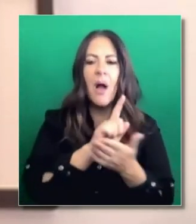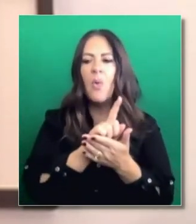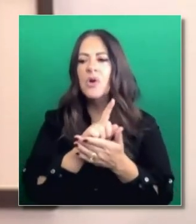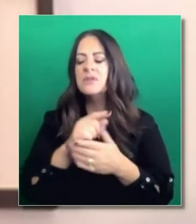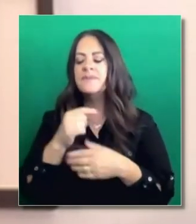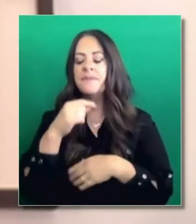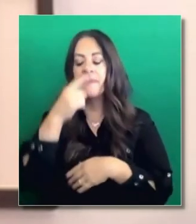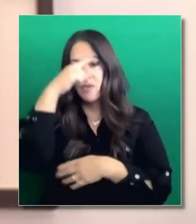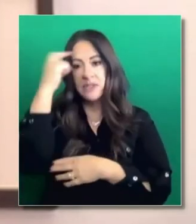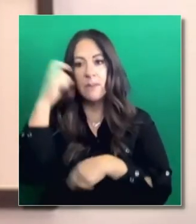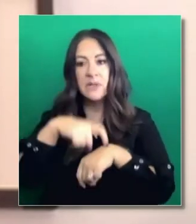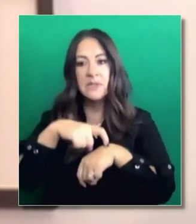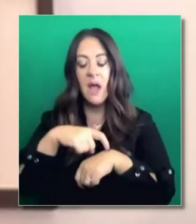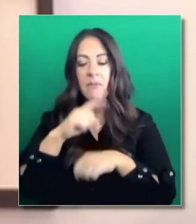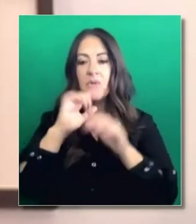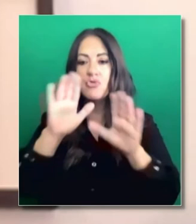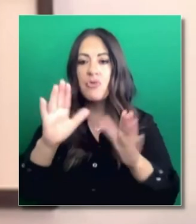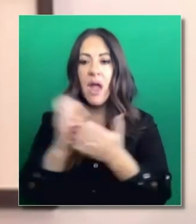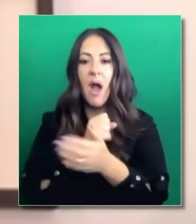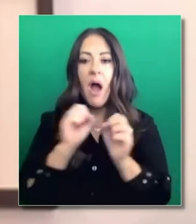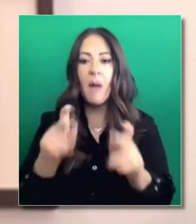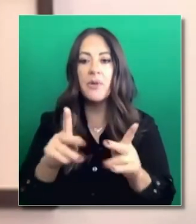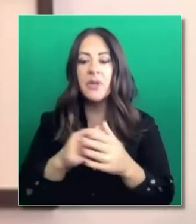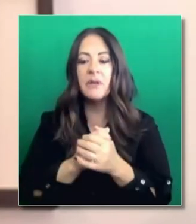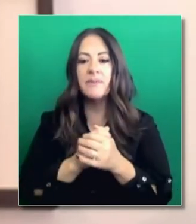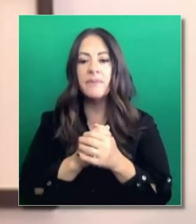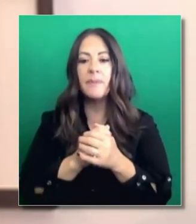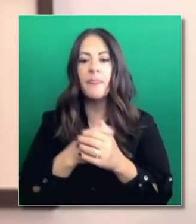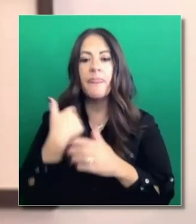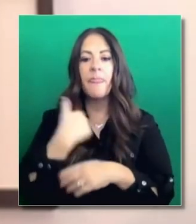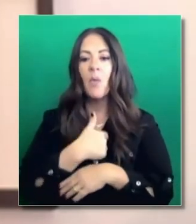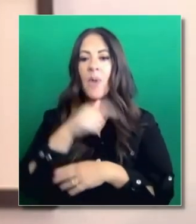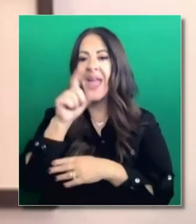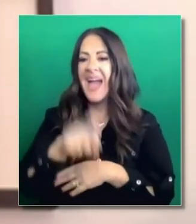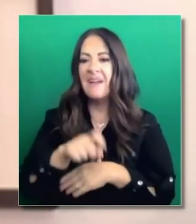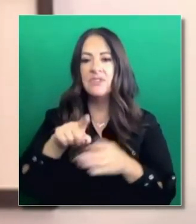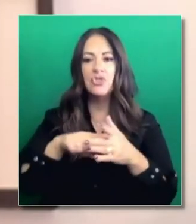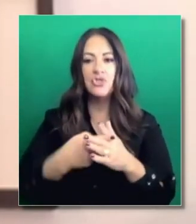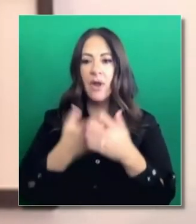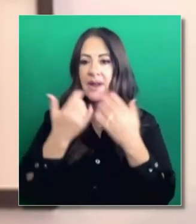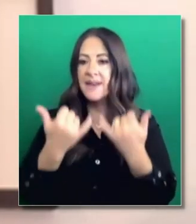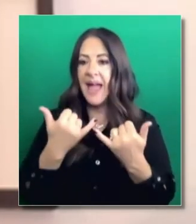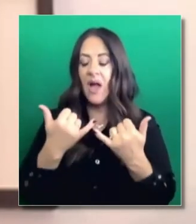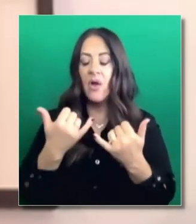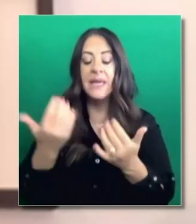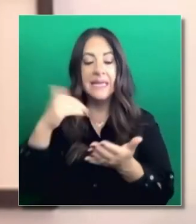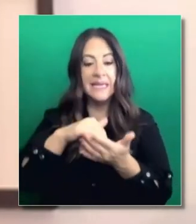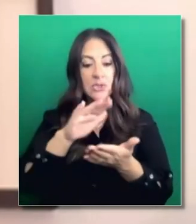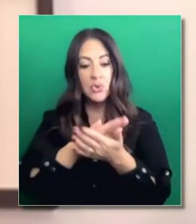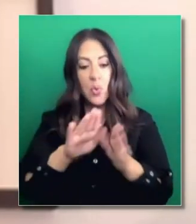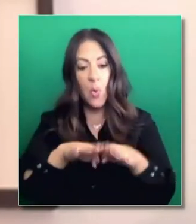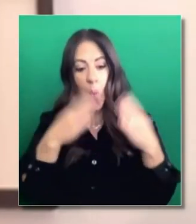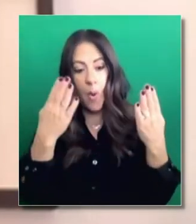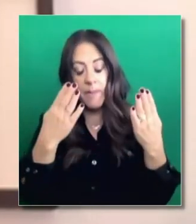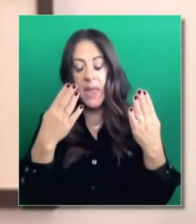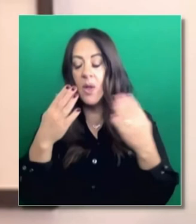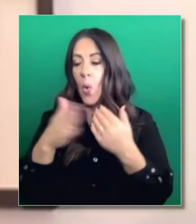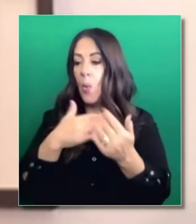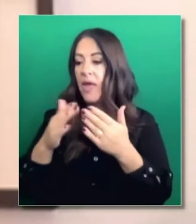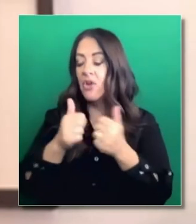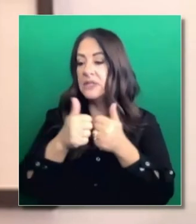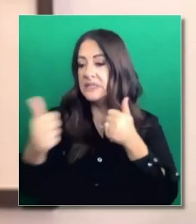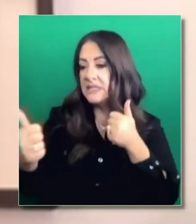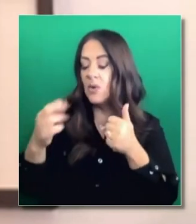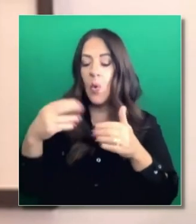Obviamente lo que pasa en el verano será una gran oportunidad. Con el aprendizaje híbrido tendremos que hacerlo desde el primer día, ya sea